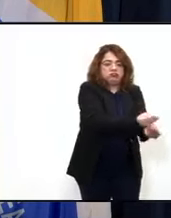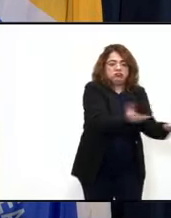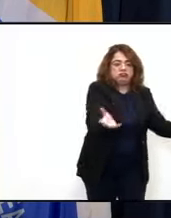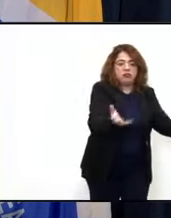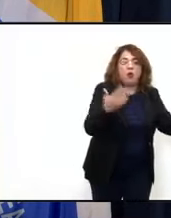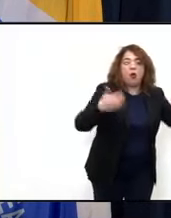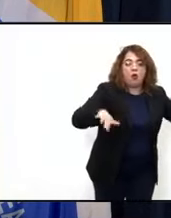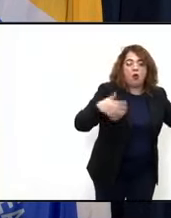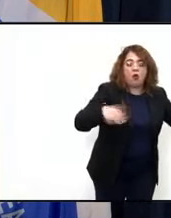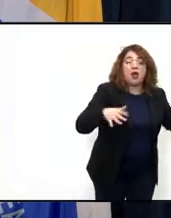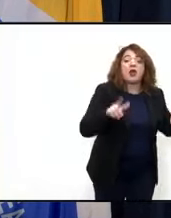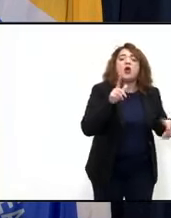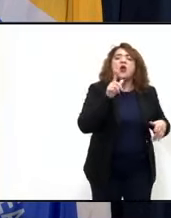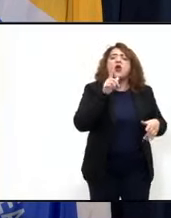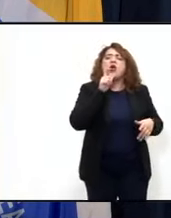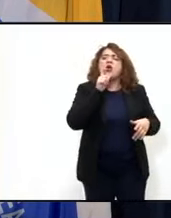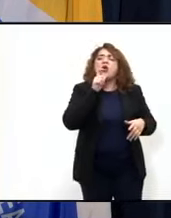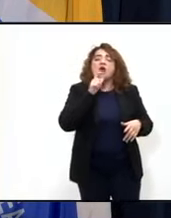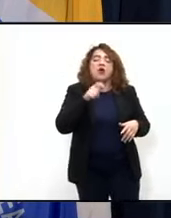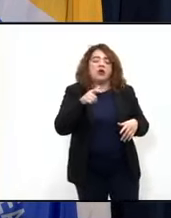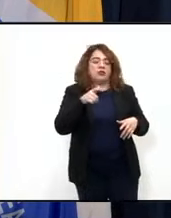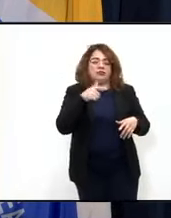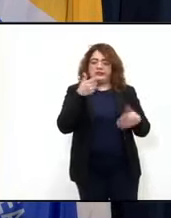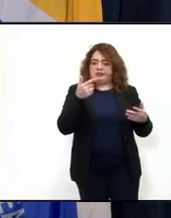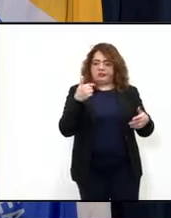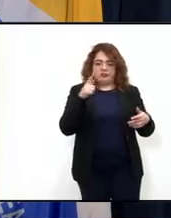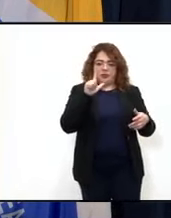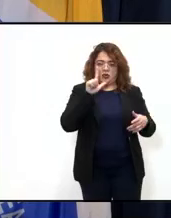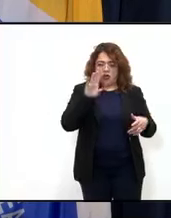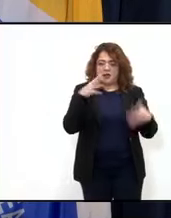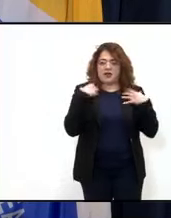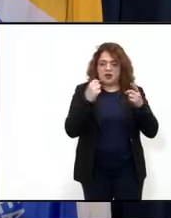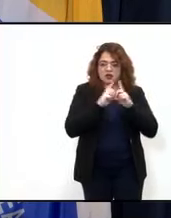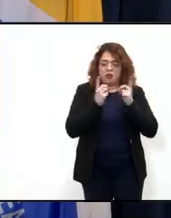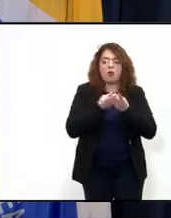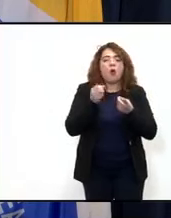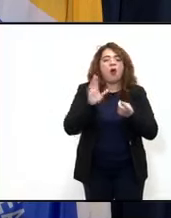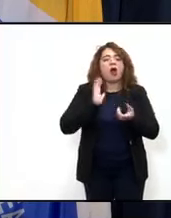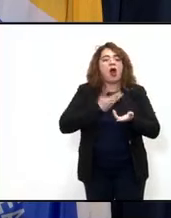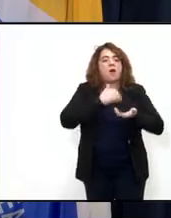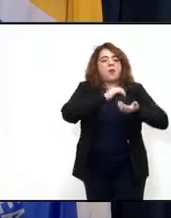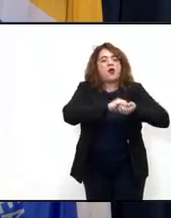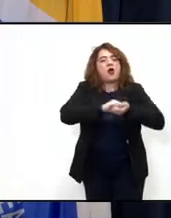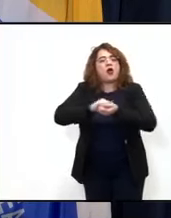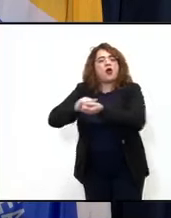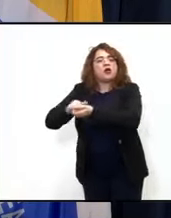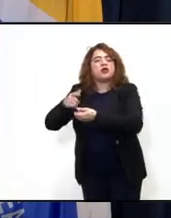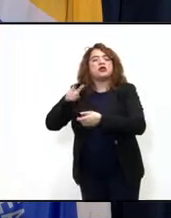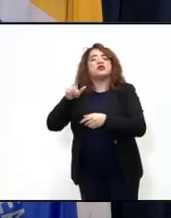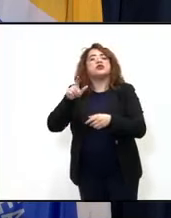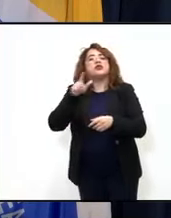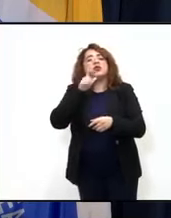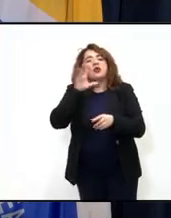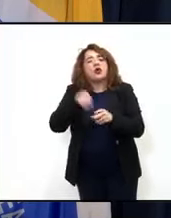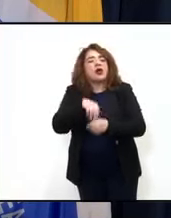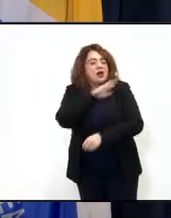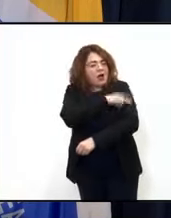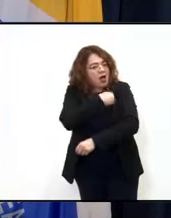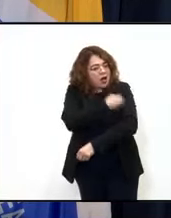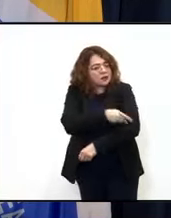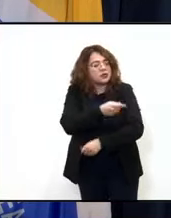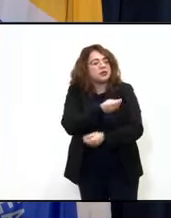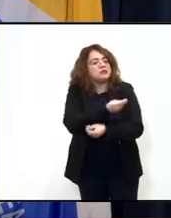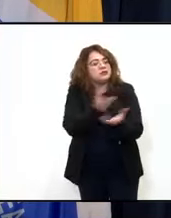por nosotros o por nuestros proveedores que hemos mencionado anteriormente, incluye los hospitales